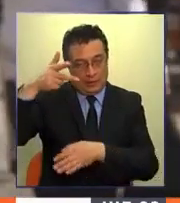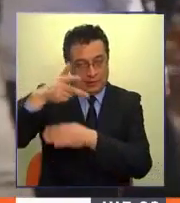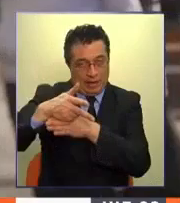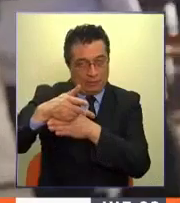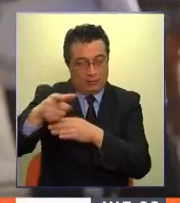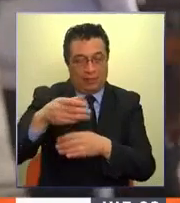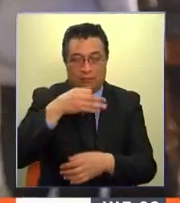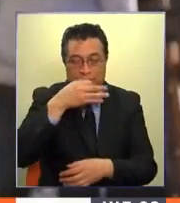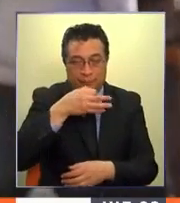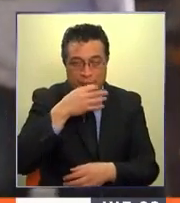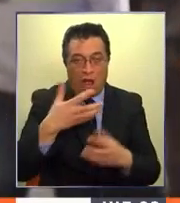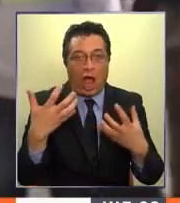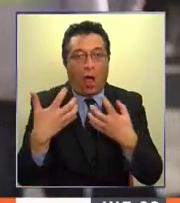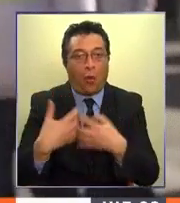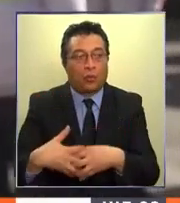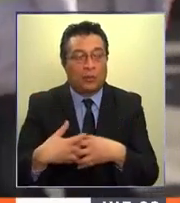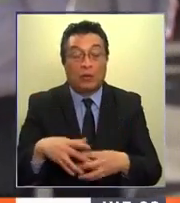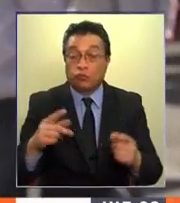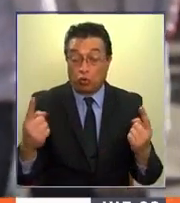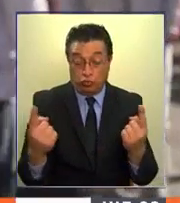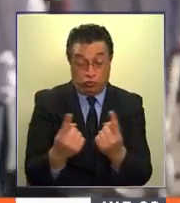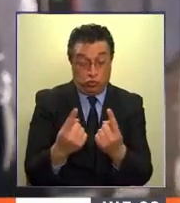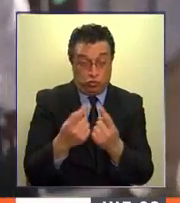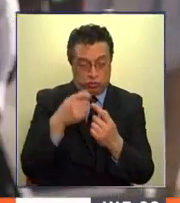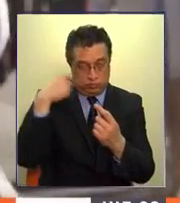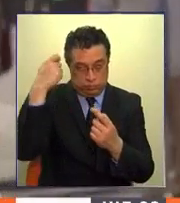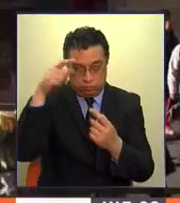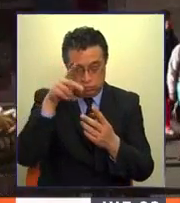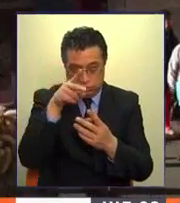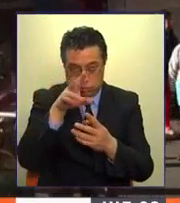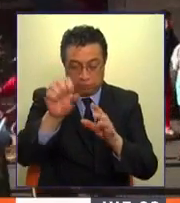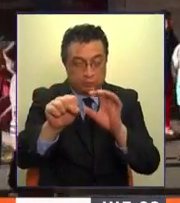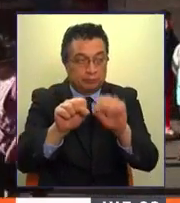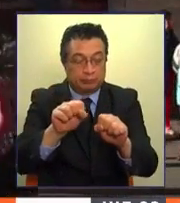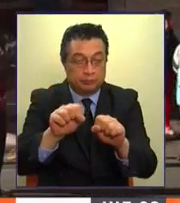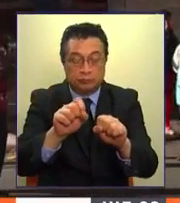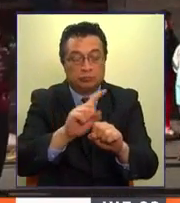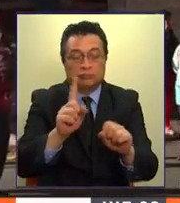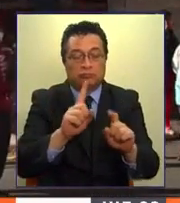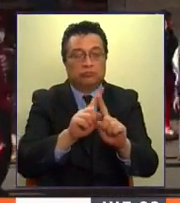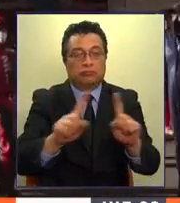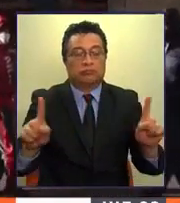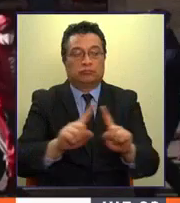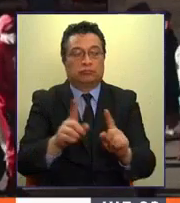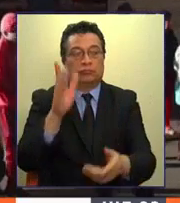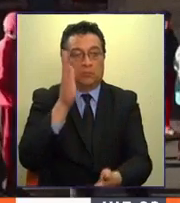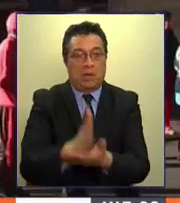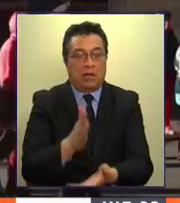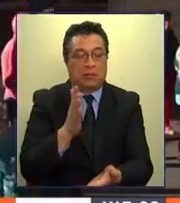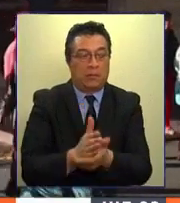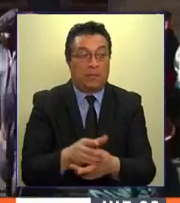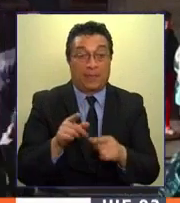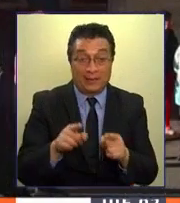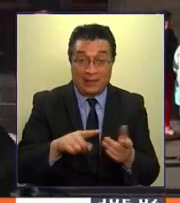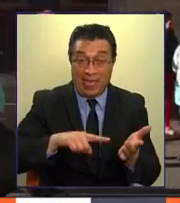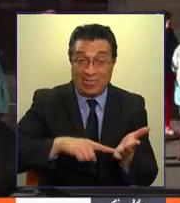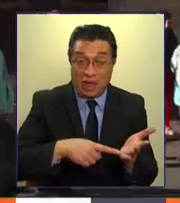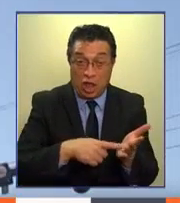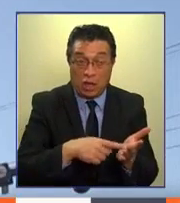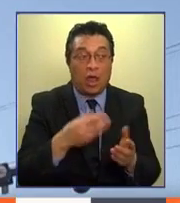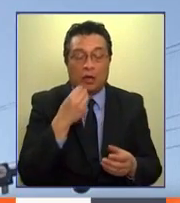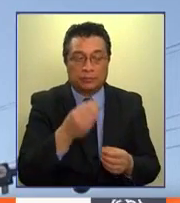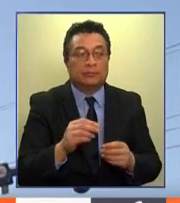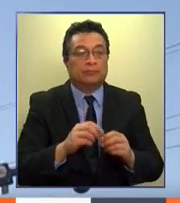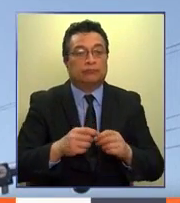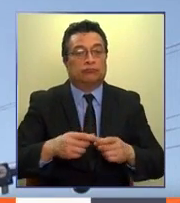si uno no cumple la distancia social, se emite entonces esta alarma para que la gente se separe. Esta tecnología pretende frenar, por